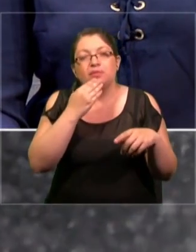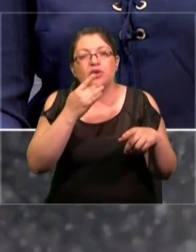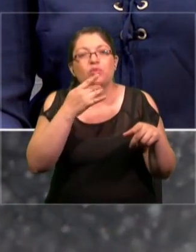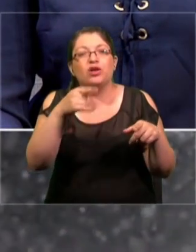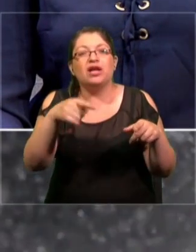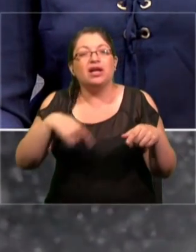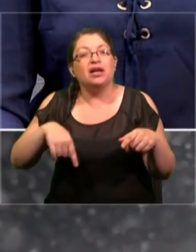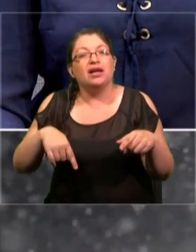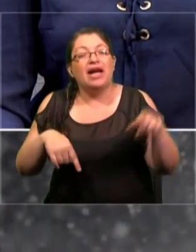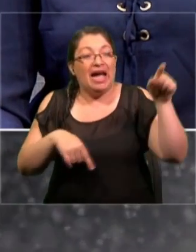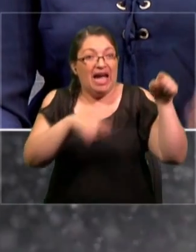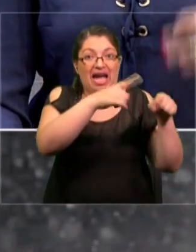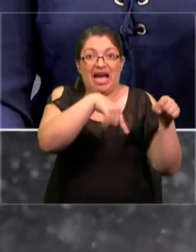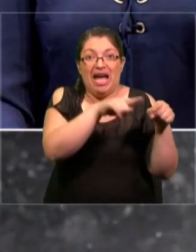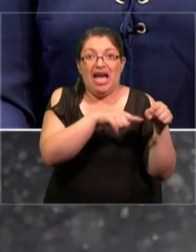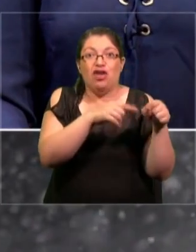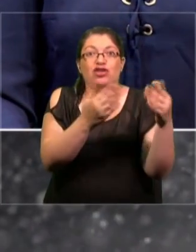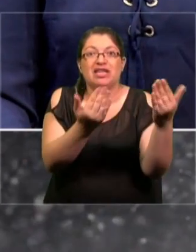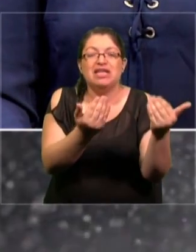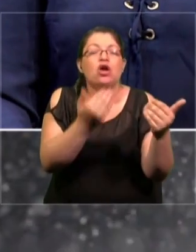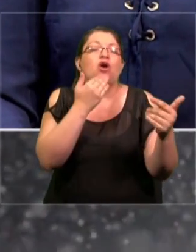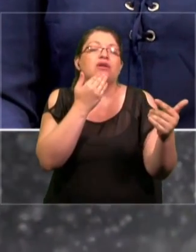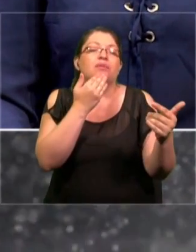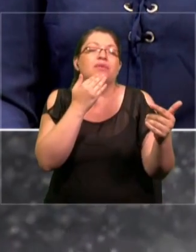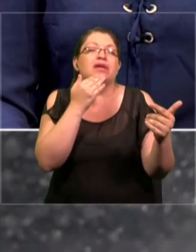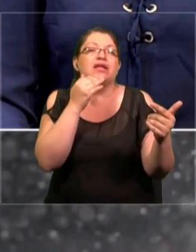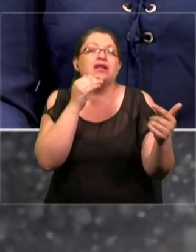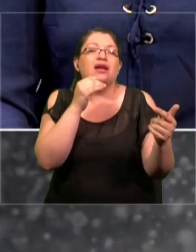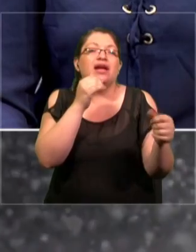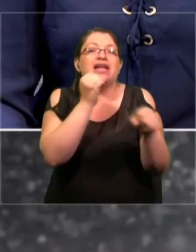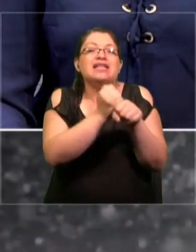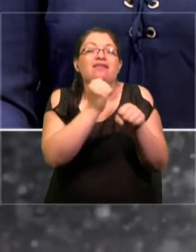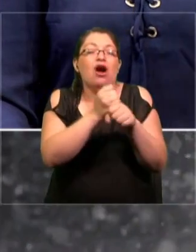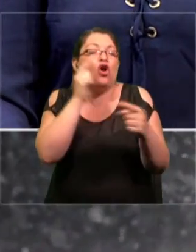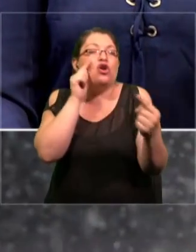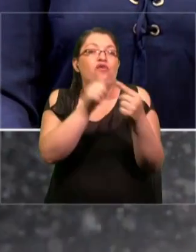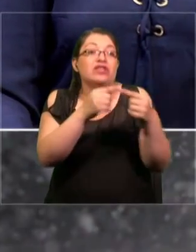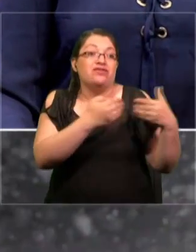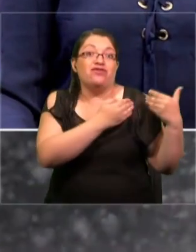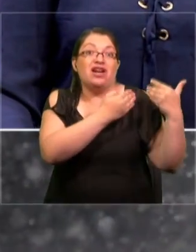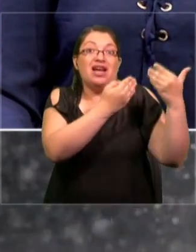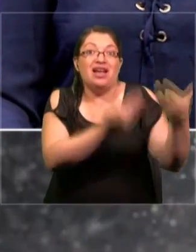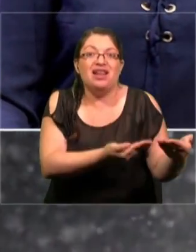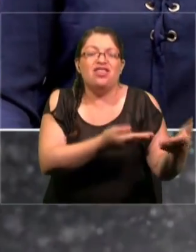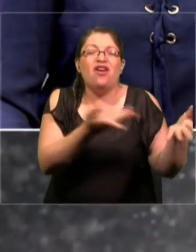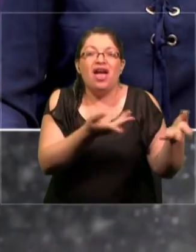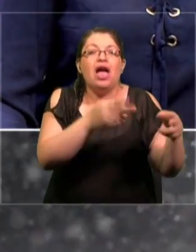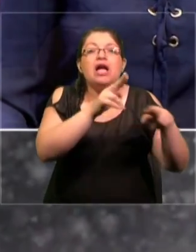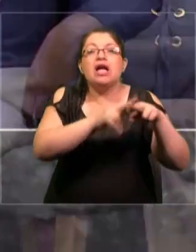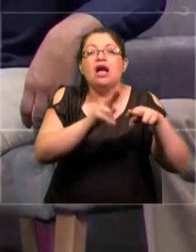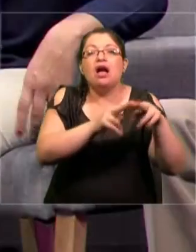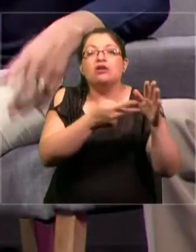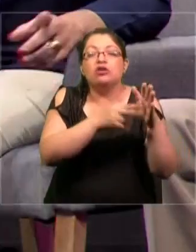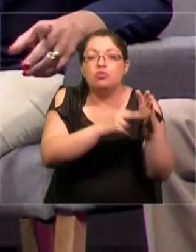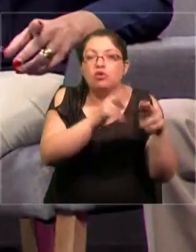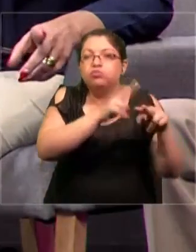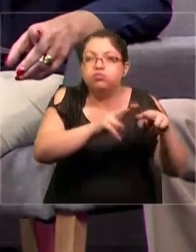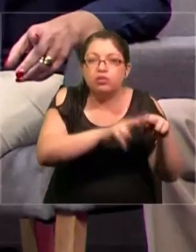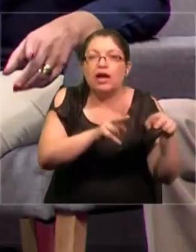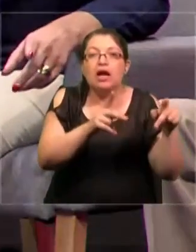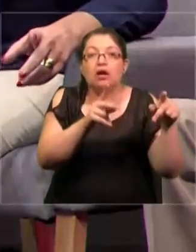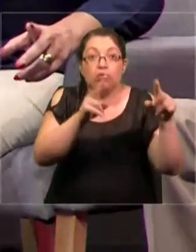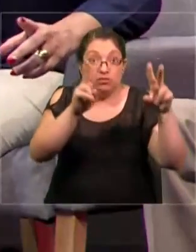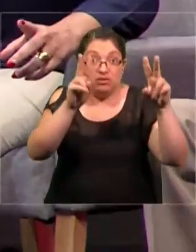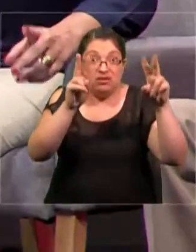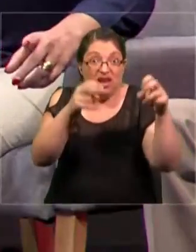necesidad que tienen ellos o la tarea que les ha dado el mundo político de resolver un problema que no es